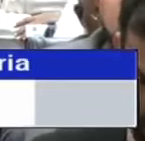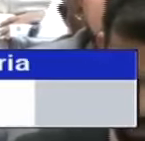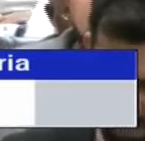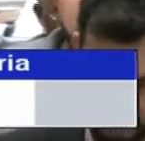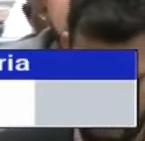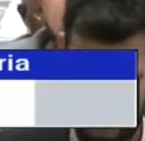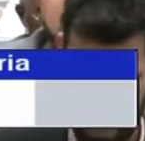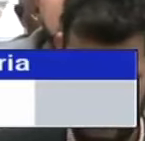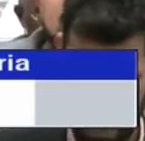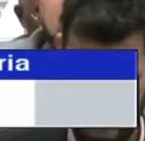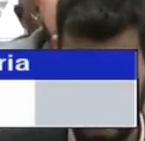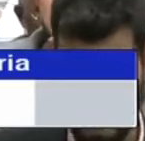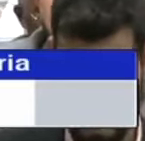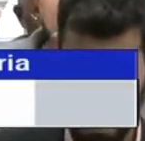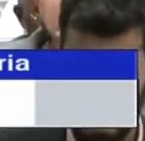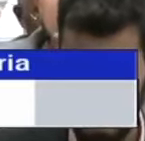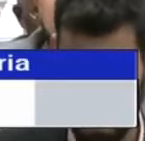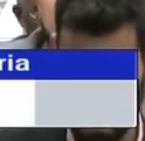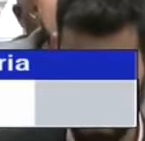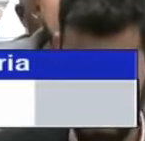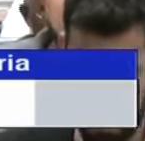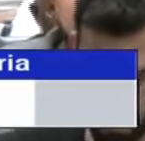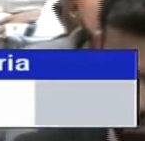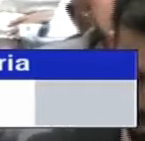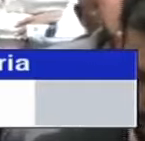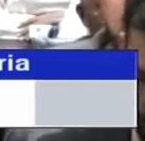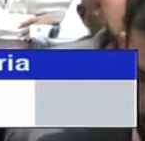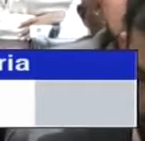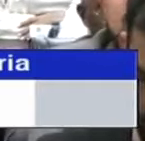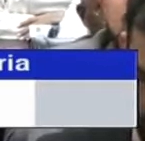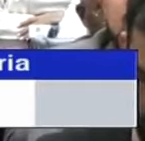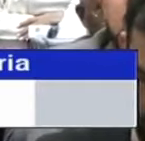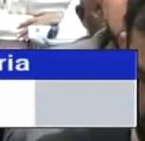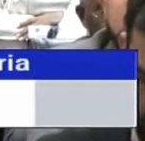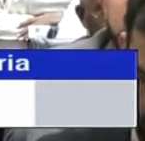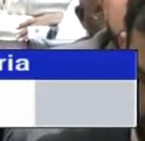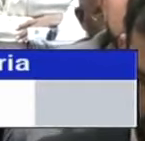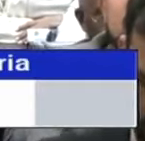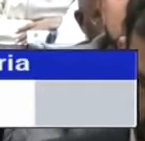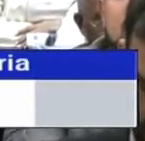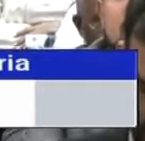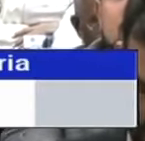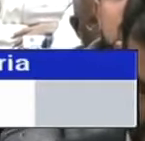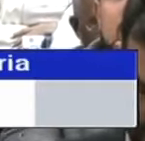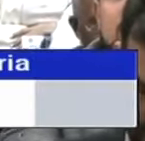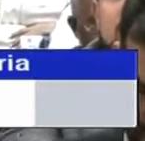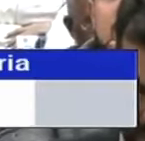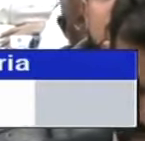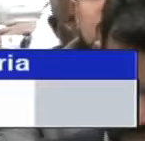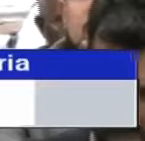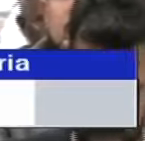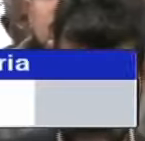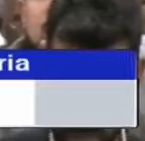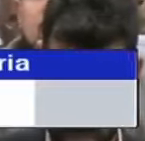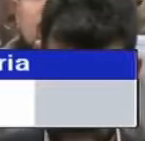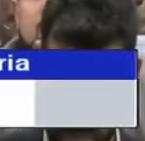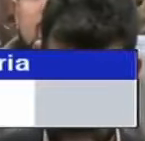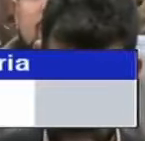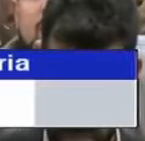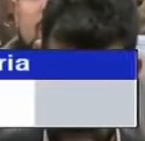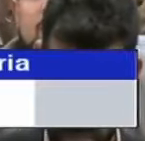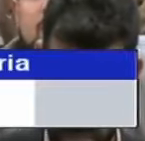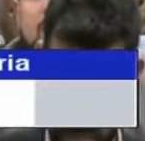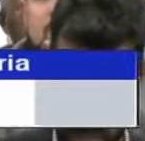año 2021. Hoy reafirmamos nuestro compromiso con la